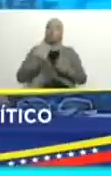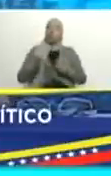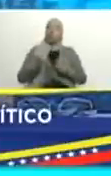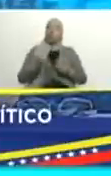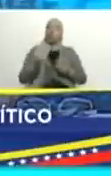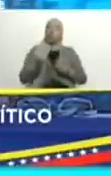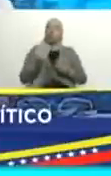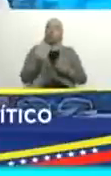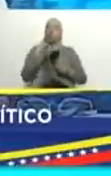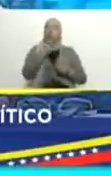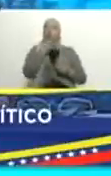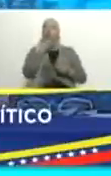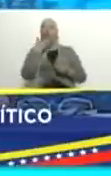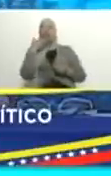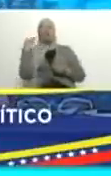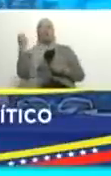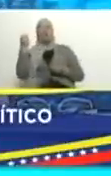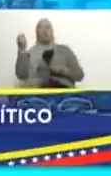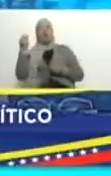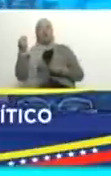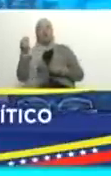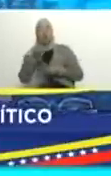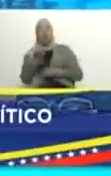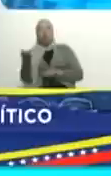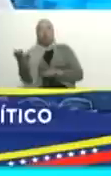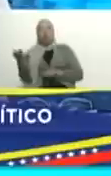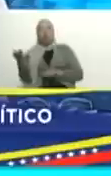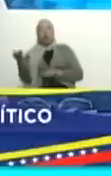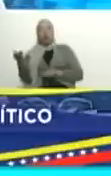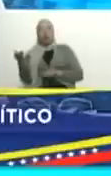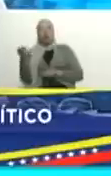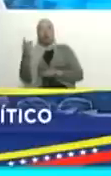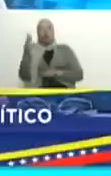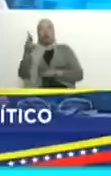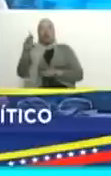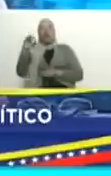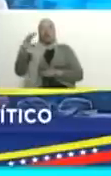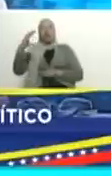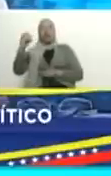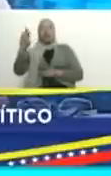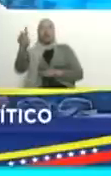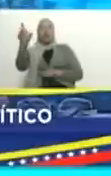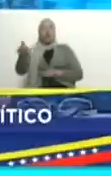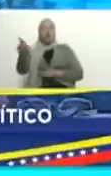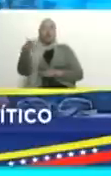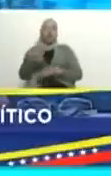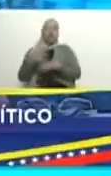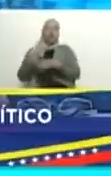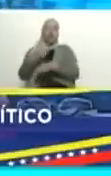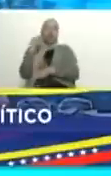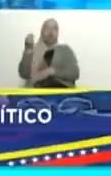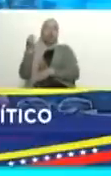A ustedes los más jóvenes, Ricardo Sánchez, a ustedes me dirijo, a ustedes, la juventud más joven del país,